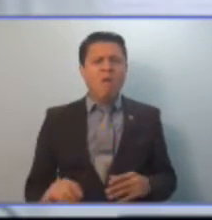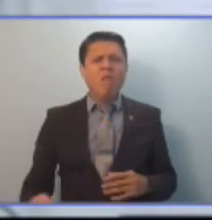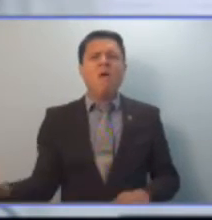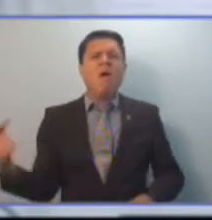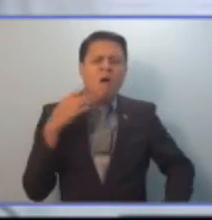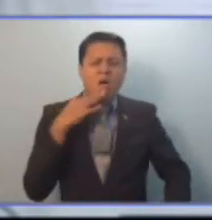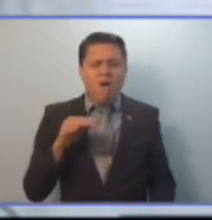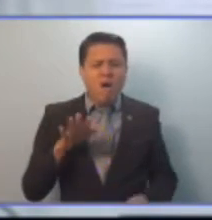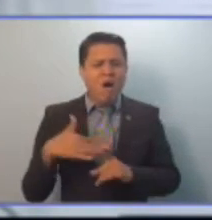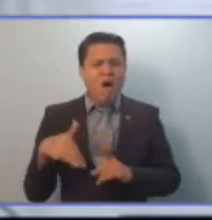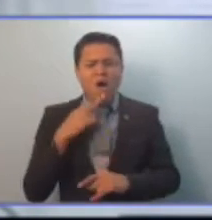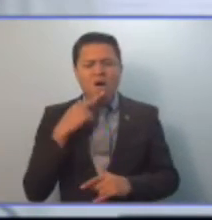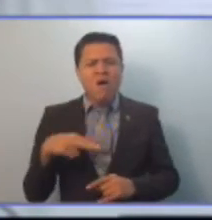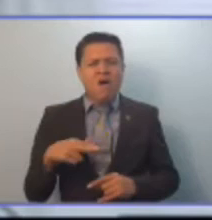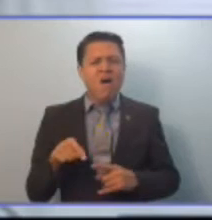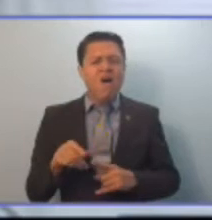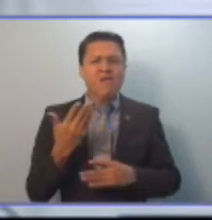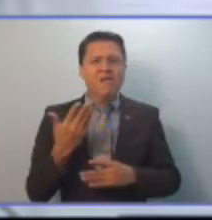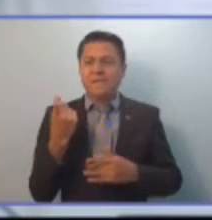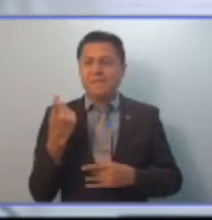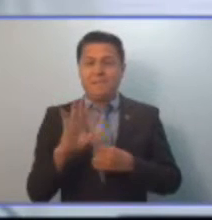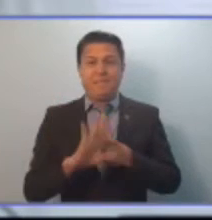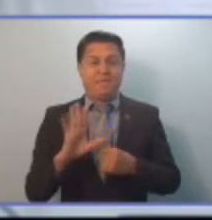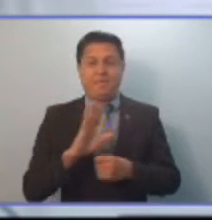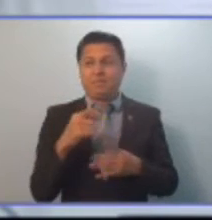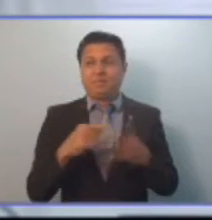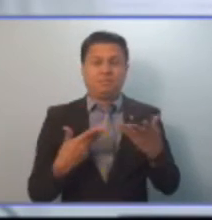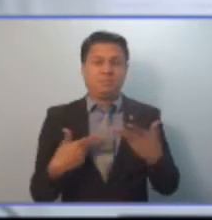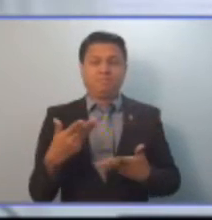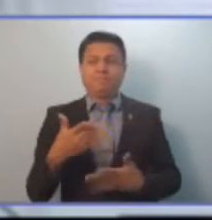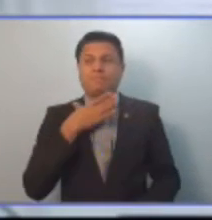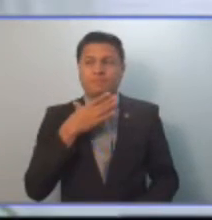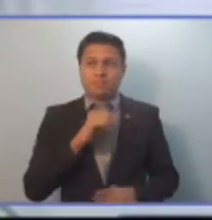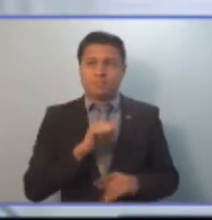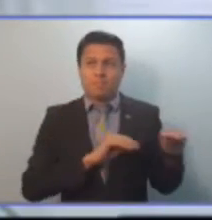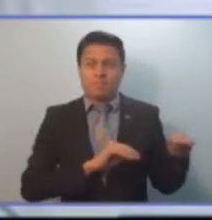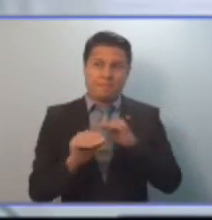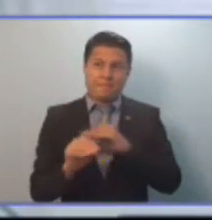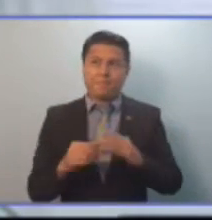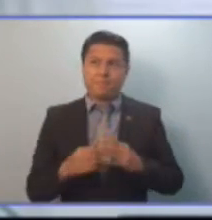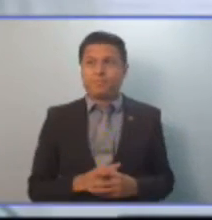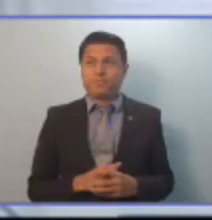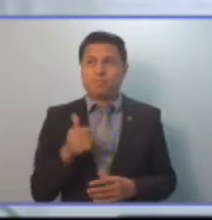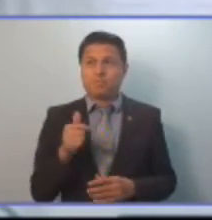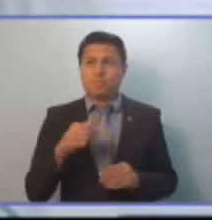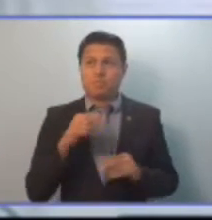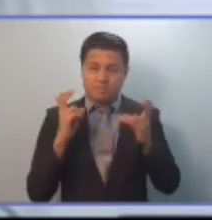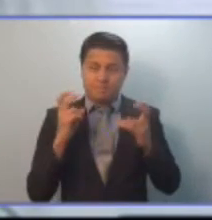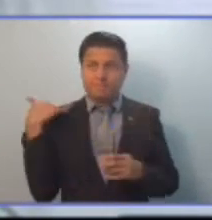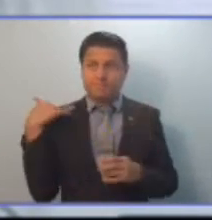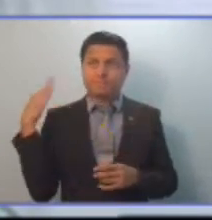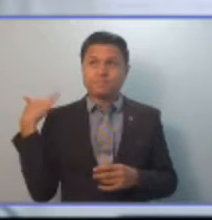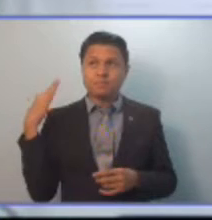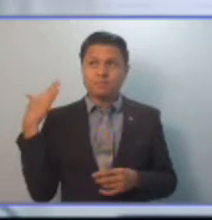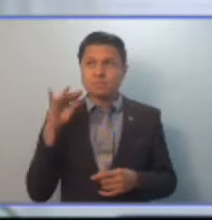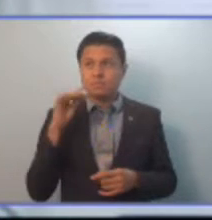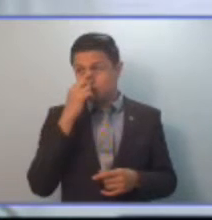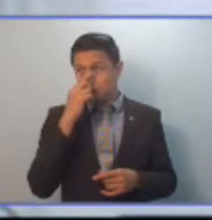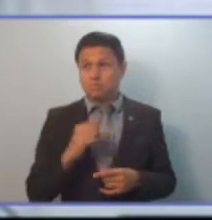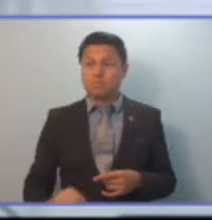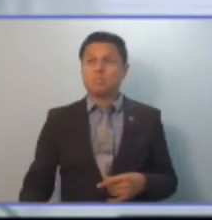pero realmente en la práctica los derechos estaban conculcados. Luego, la otra experiencia de